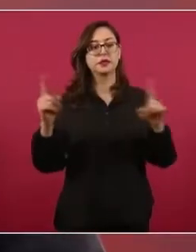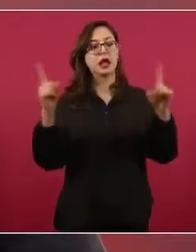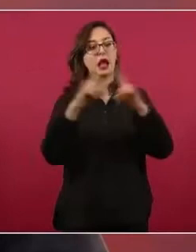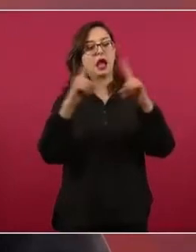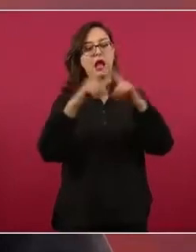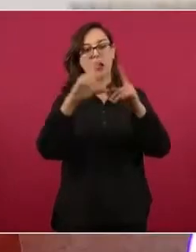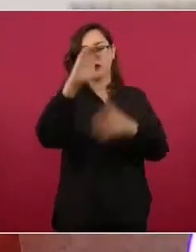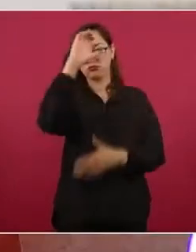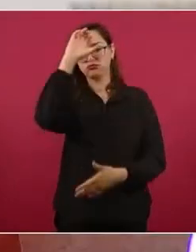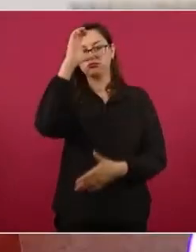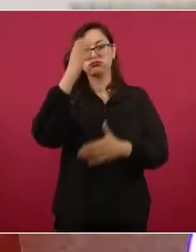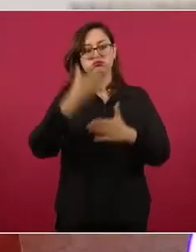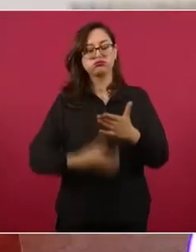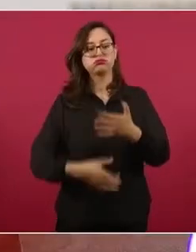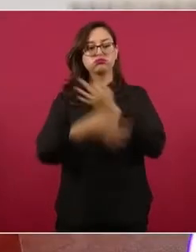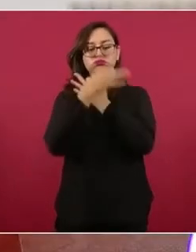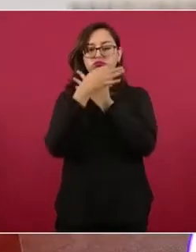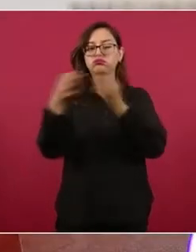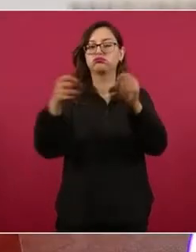Católica